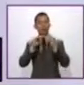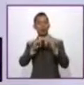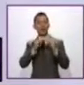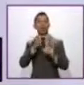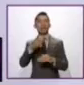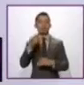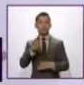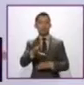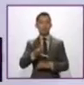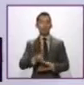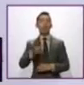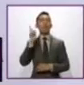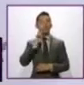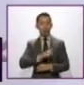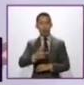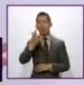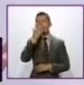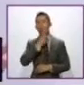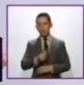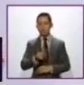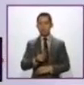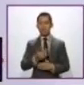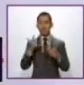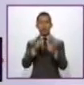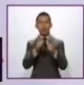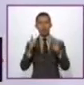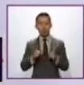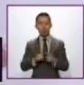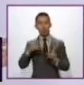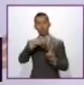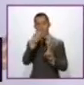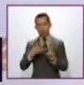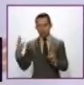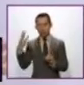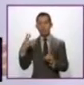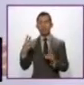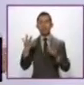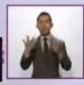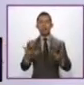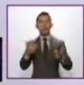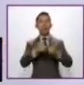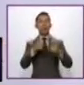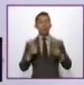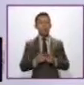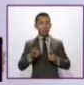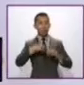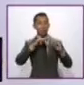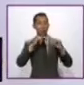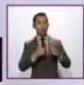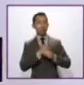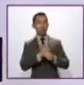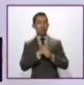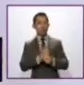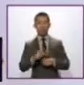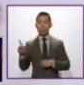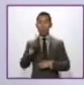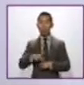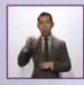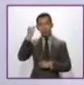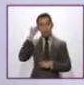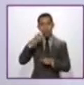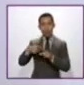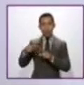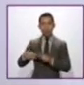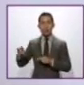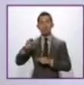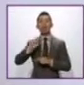que mujeres, hombres, grupos LGBT, grupos vulnerables, pueblos originarios,